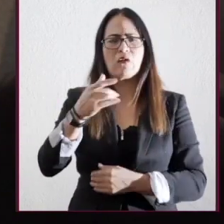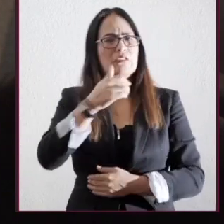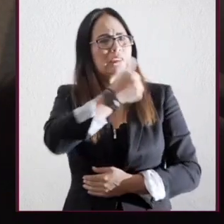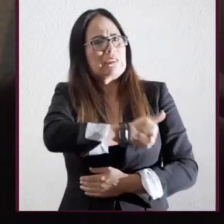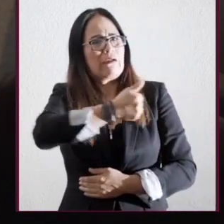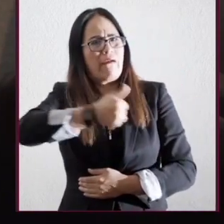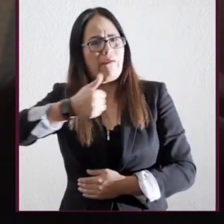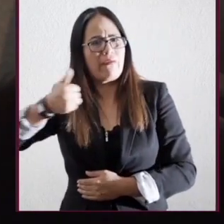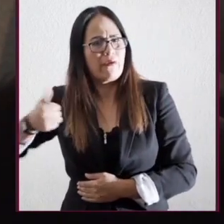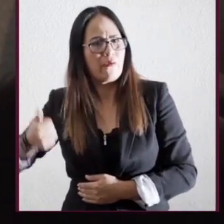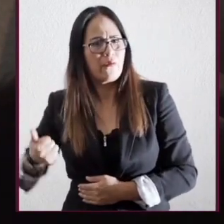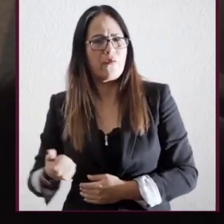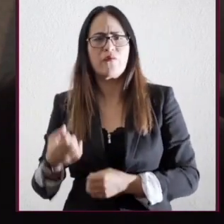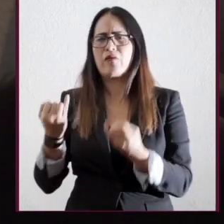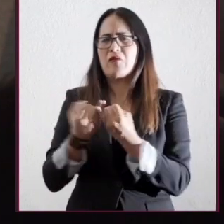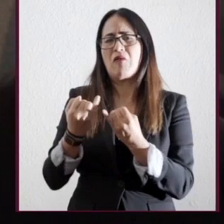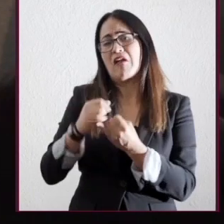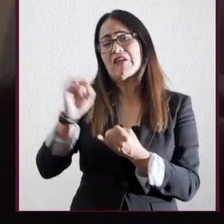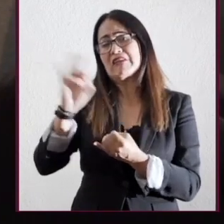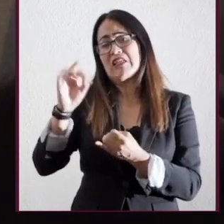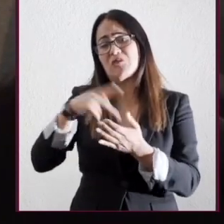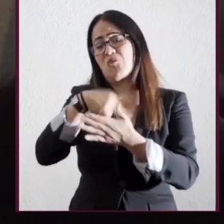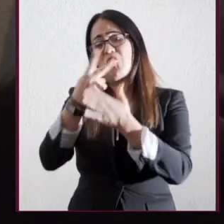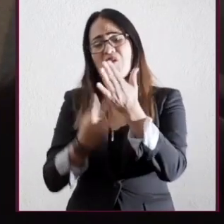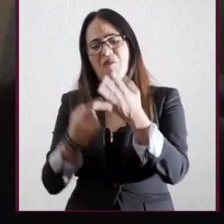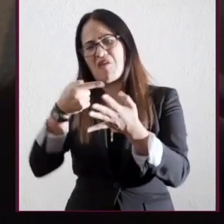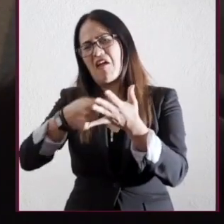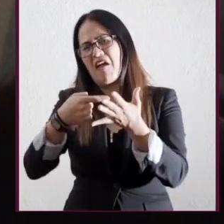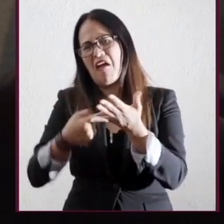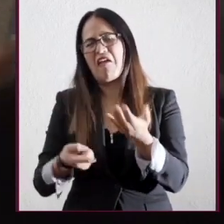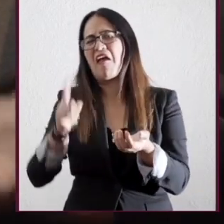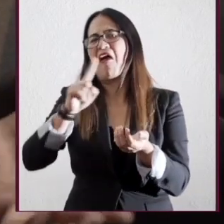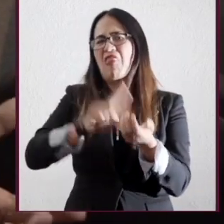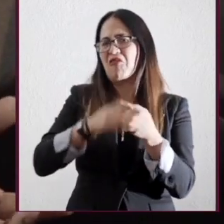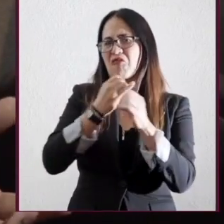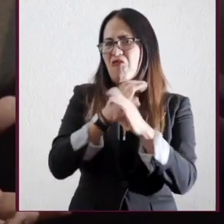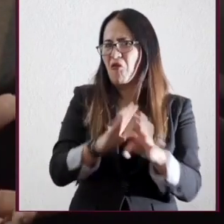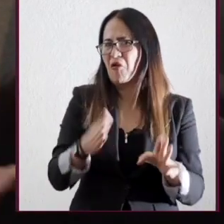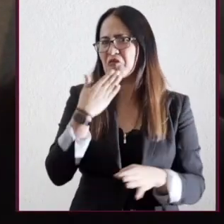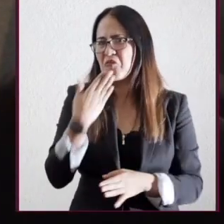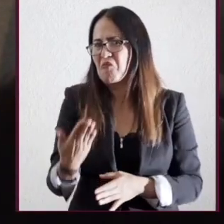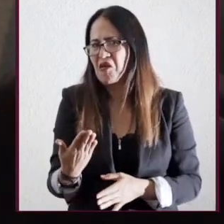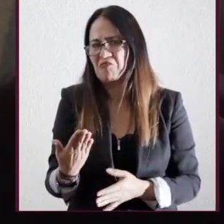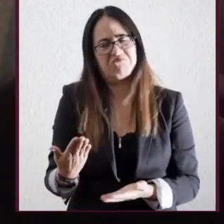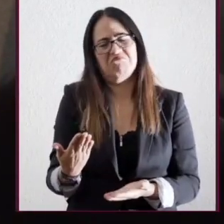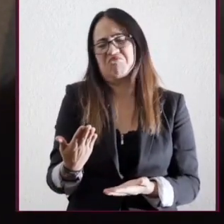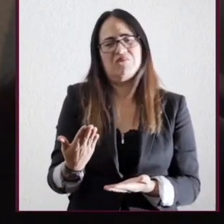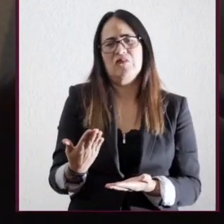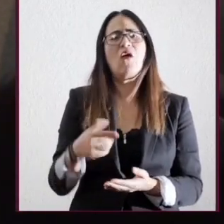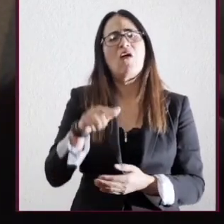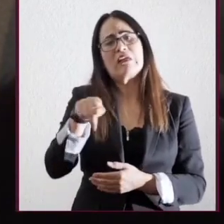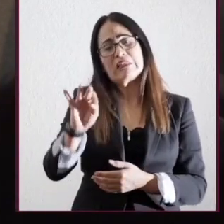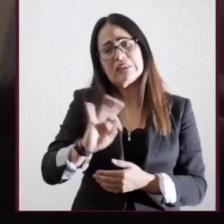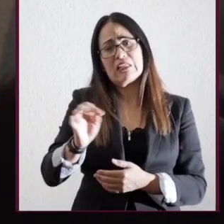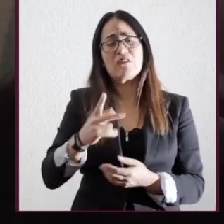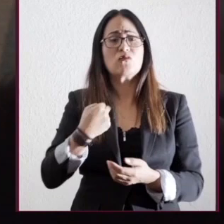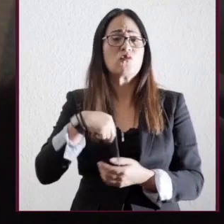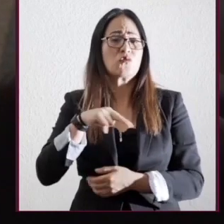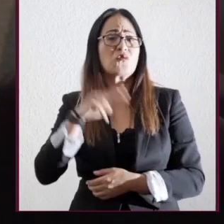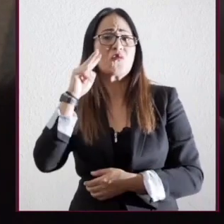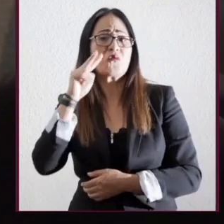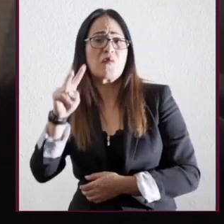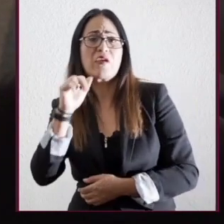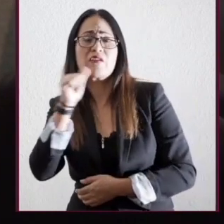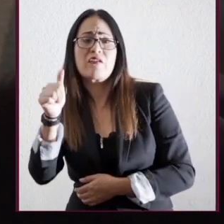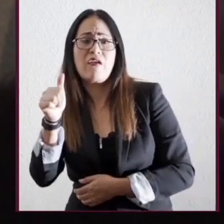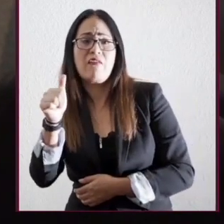digamos, el producir contenidos banales. Si no los consumiéramos, simplemente no lo harían. Sin embargo, es importante